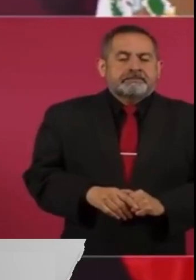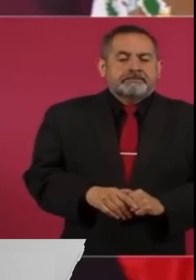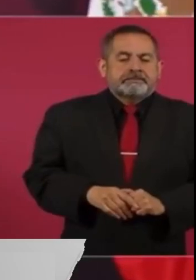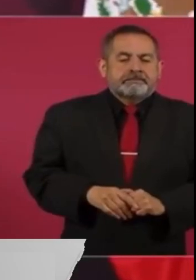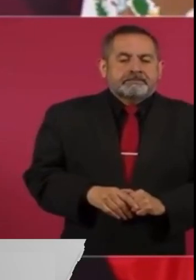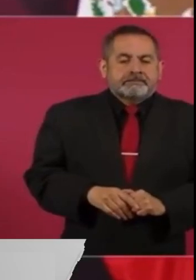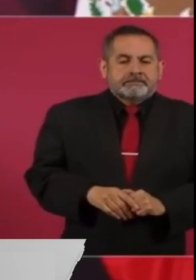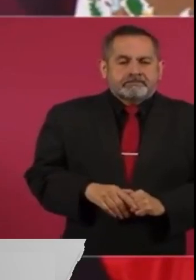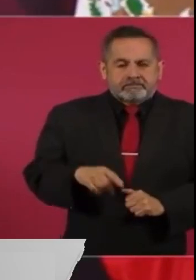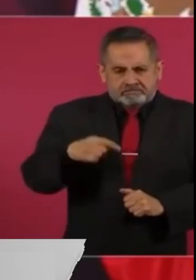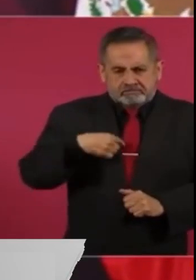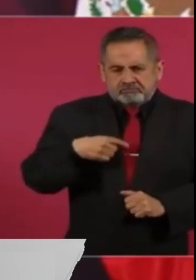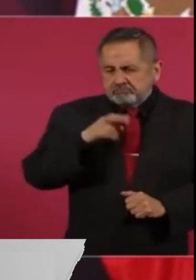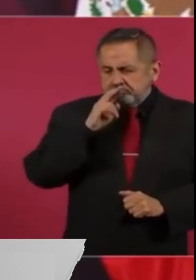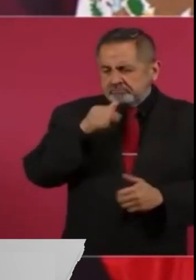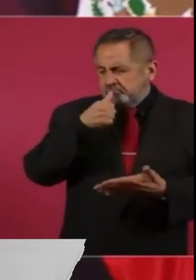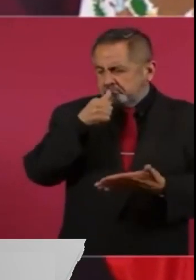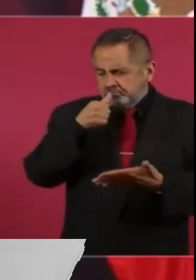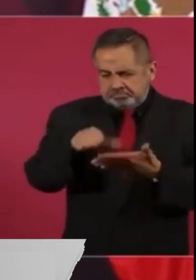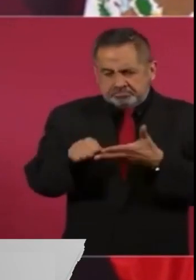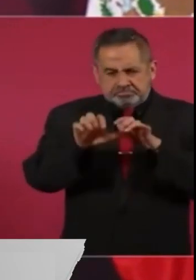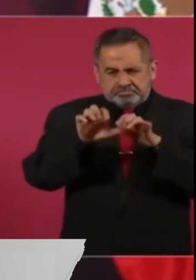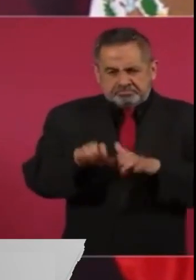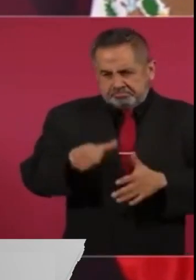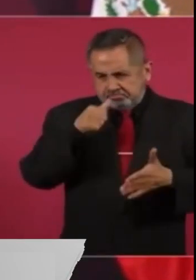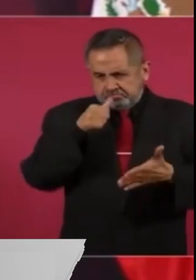por enviarle una carta,